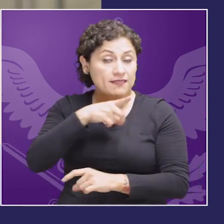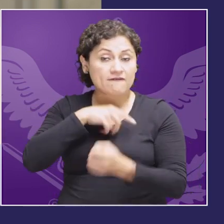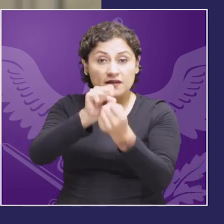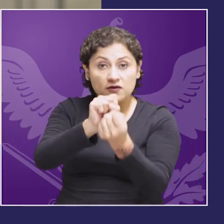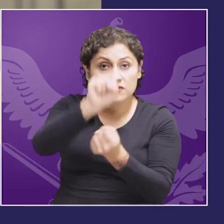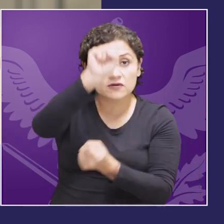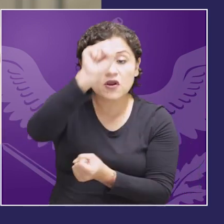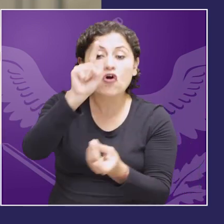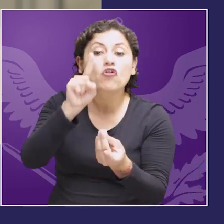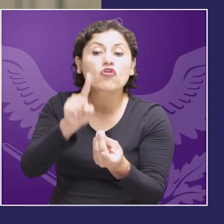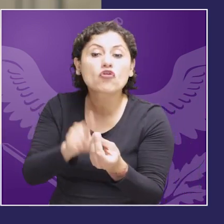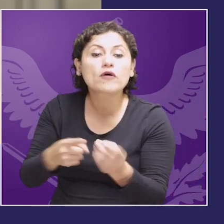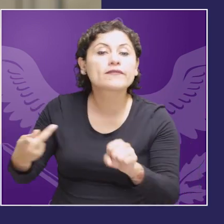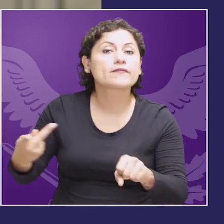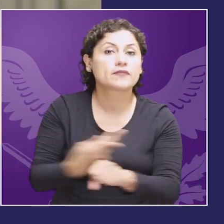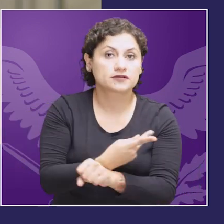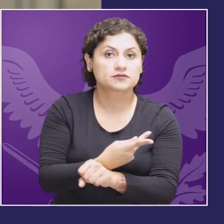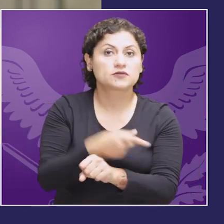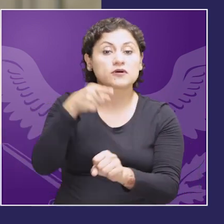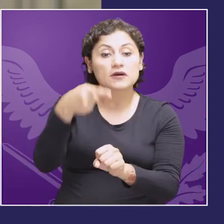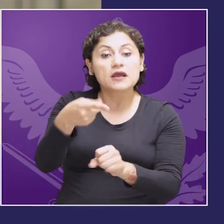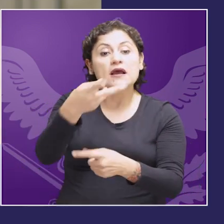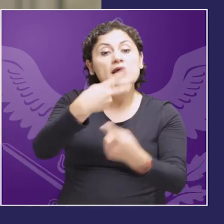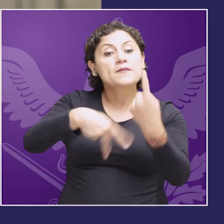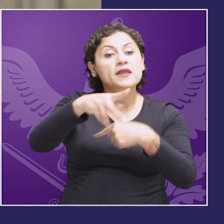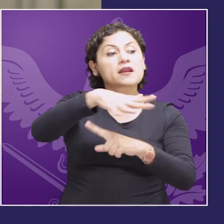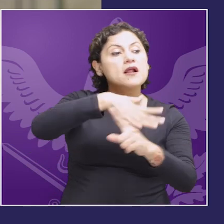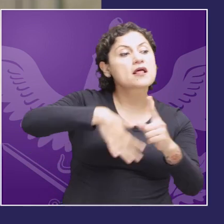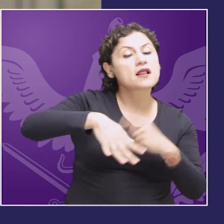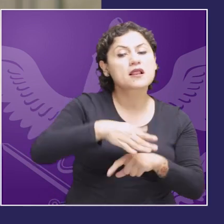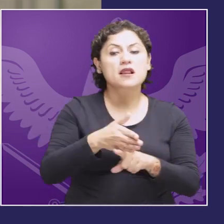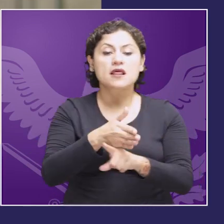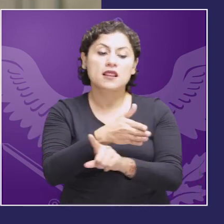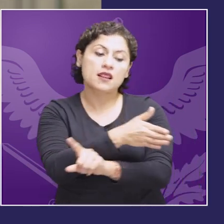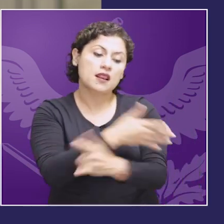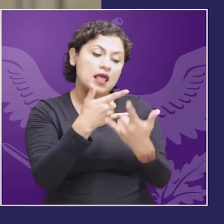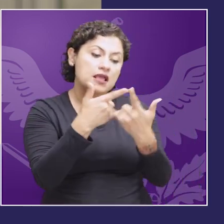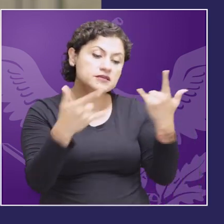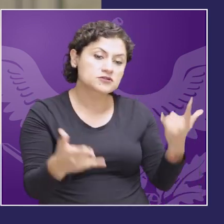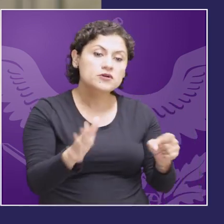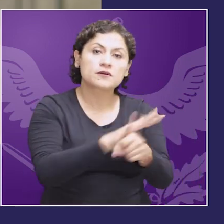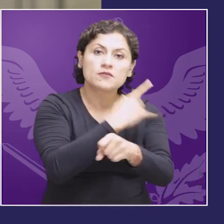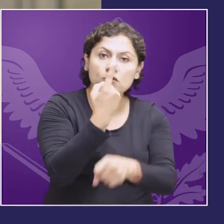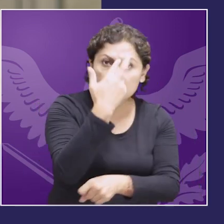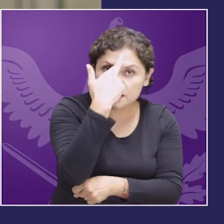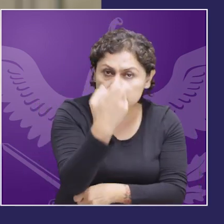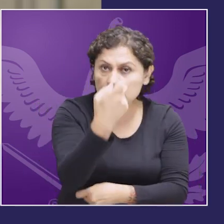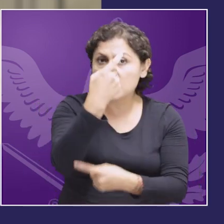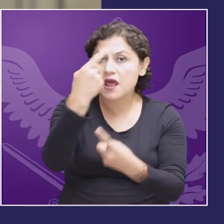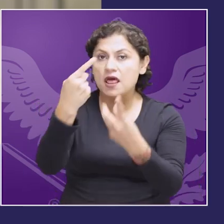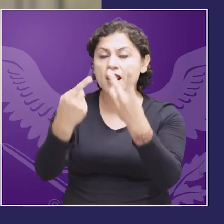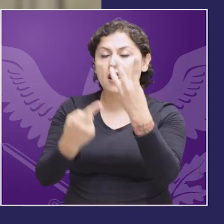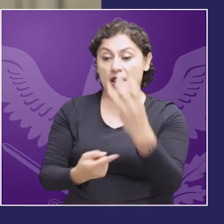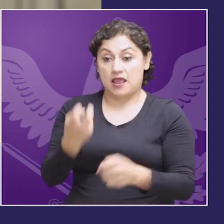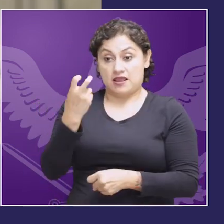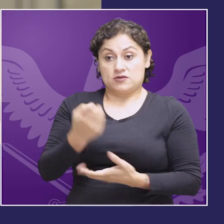en el fondo tiene que conocer un caso? Contexto, o sea, ¿dónde se produjeron los hechos? Y ahí, ¿quién es esta persona? ¿Por qué